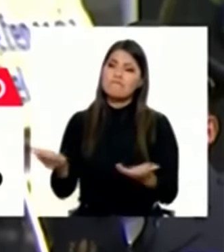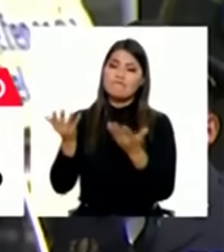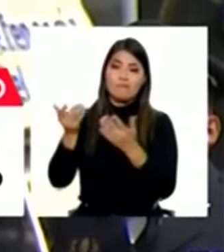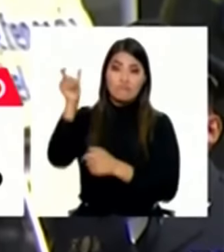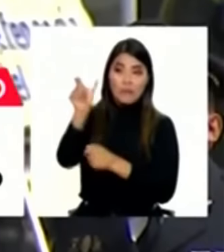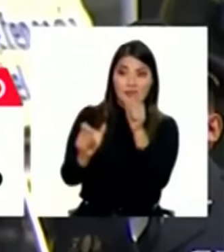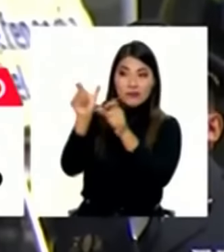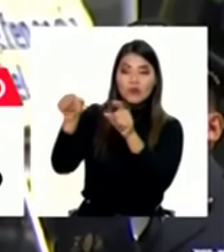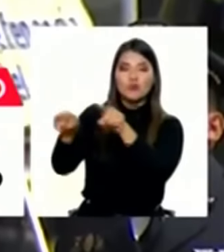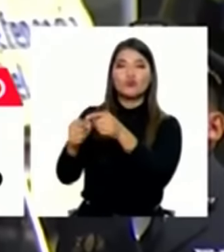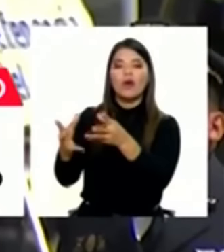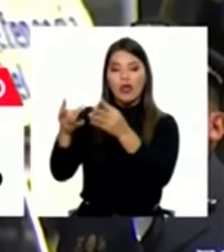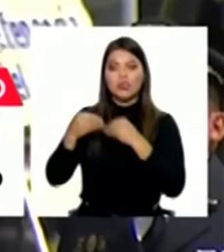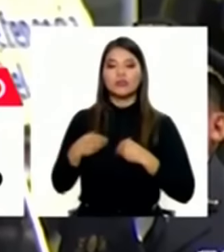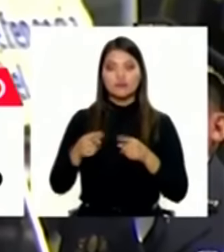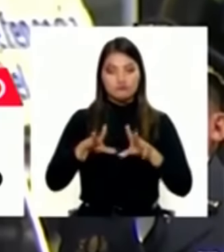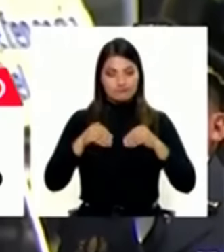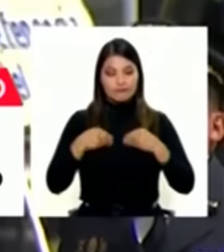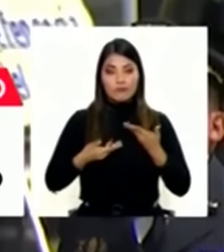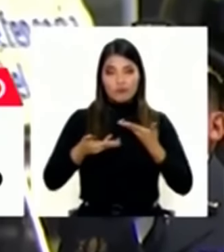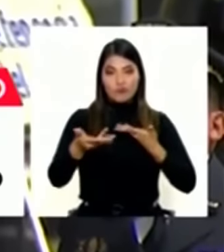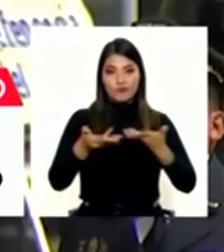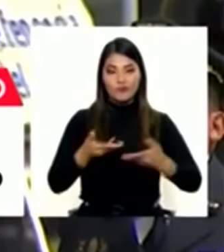fortalecen nuestra vocación de servicio,